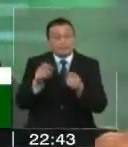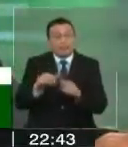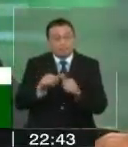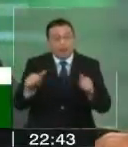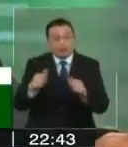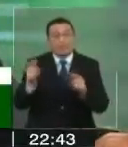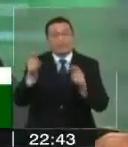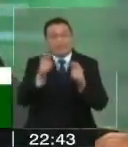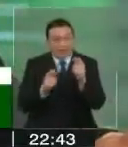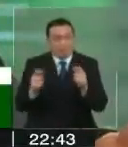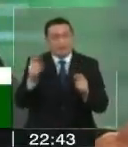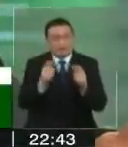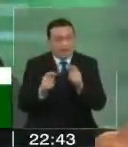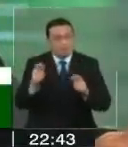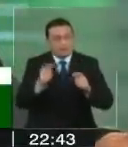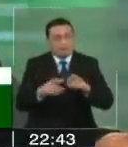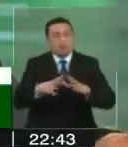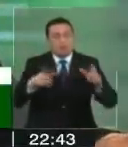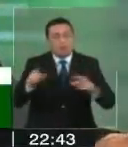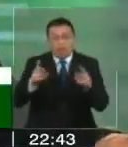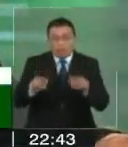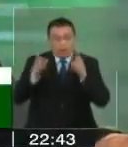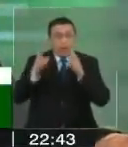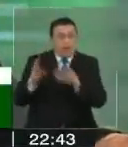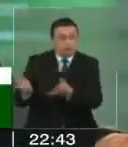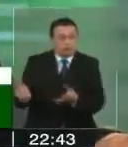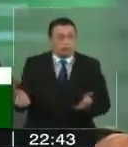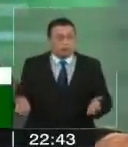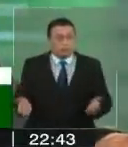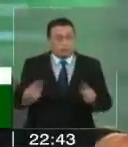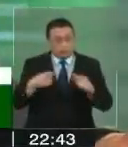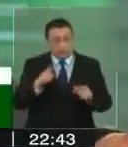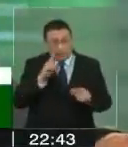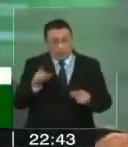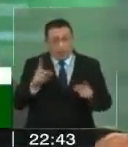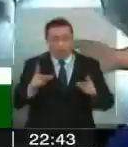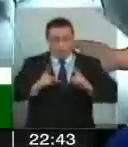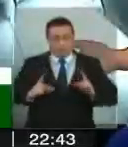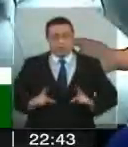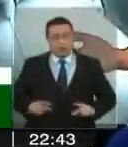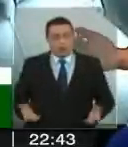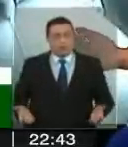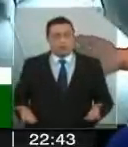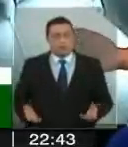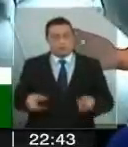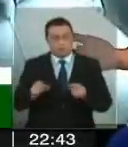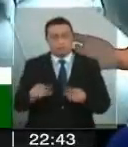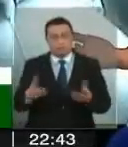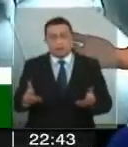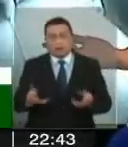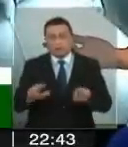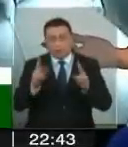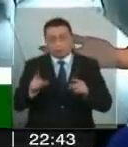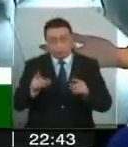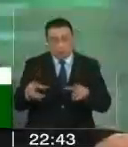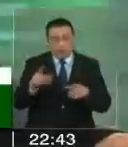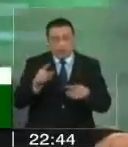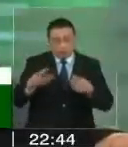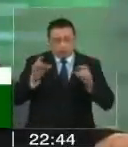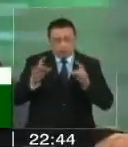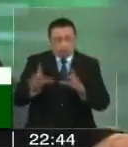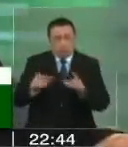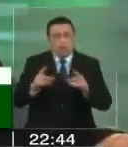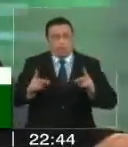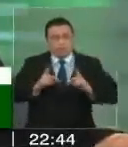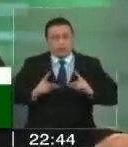recibiendo terapia. Y es su derecho, por lo demás. Es su derecho, es su dignidad. Es un favor que tiene que hacer. Es parte de su dignidad,